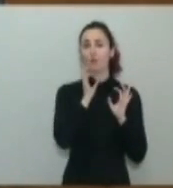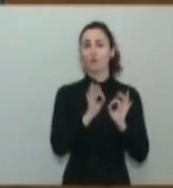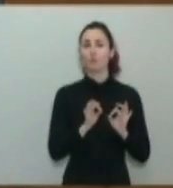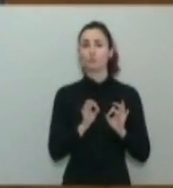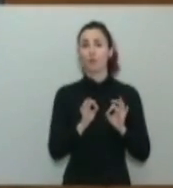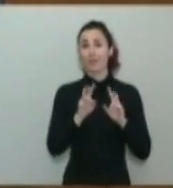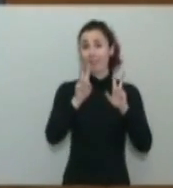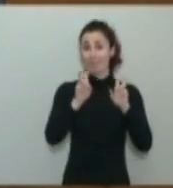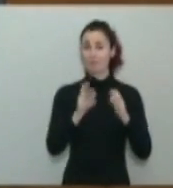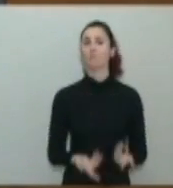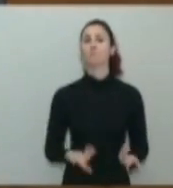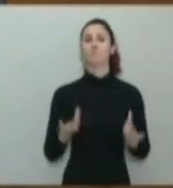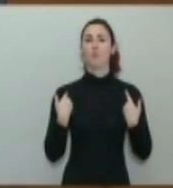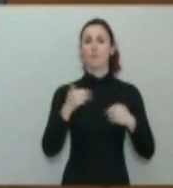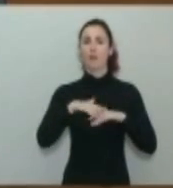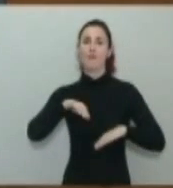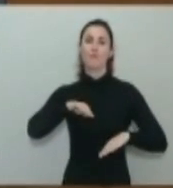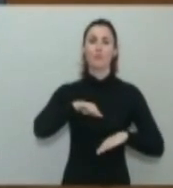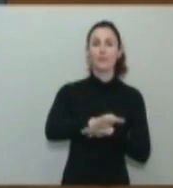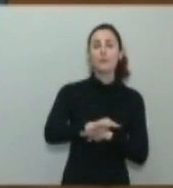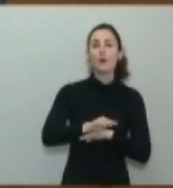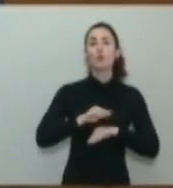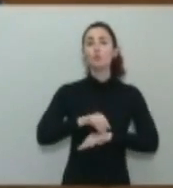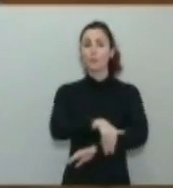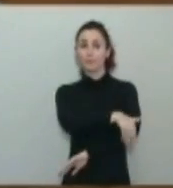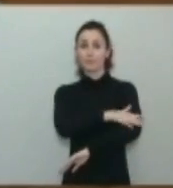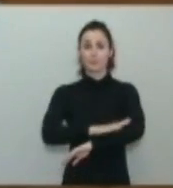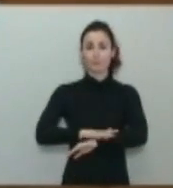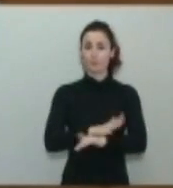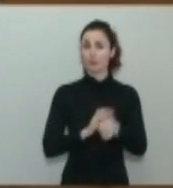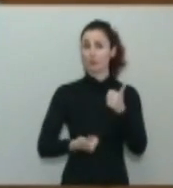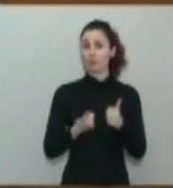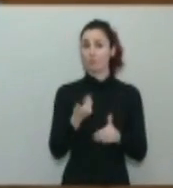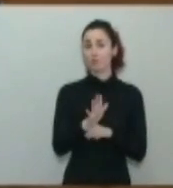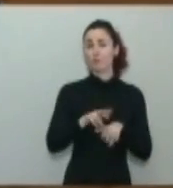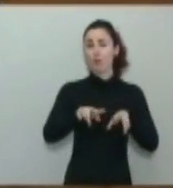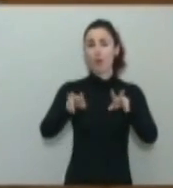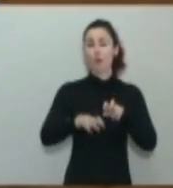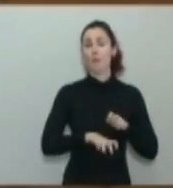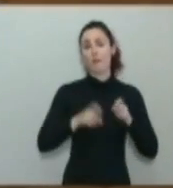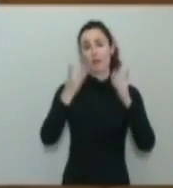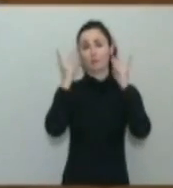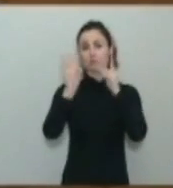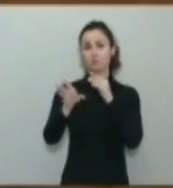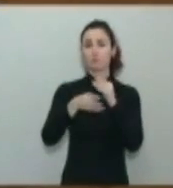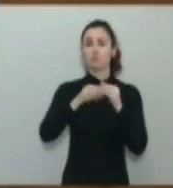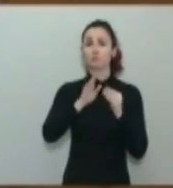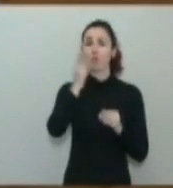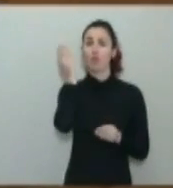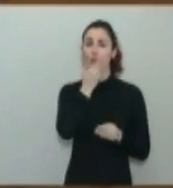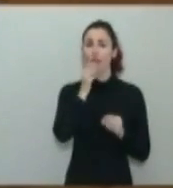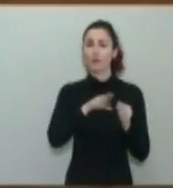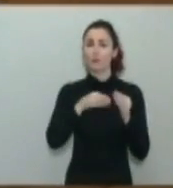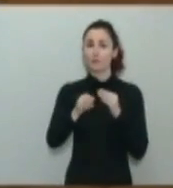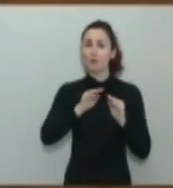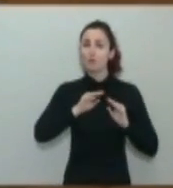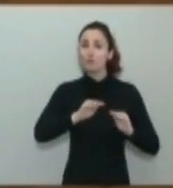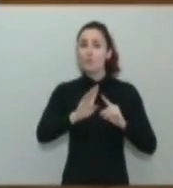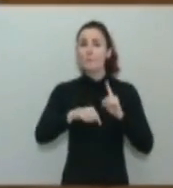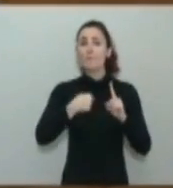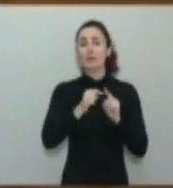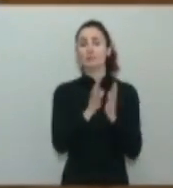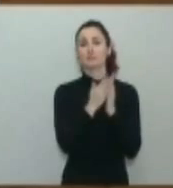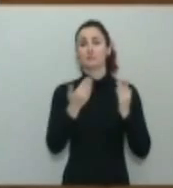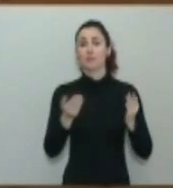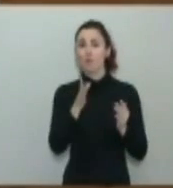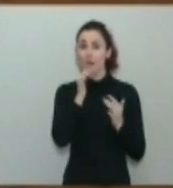transferencias estatales para la financiación de ayudas a la compra de libros de texto y material didáctico complementario. Solo para el